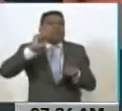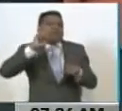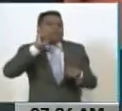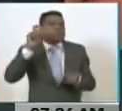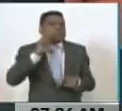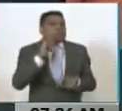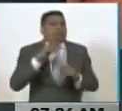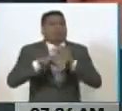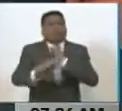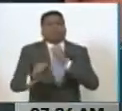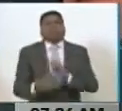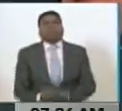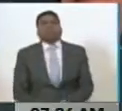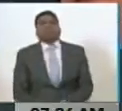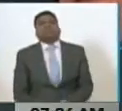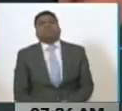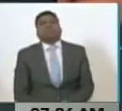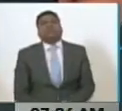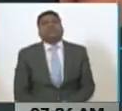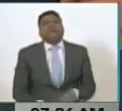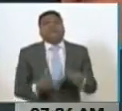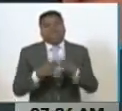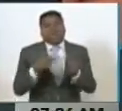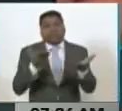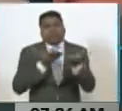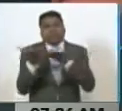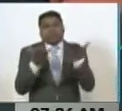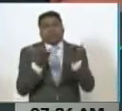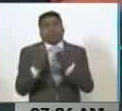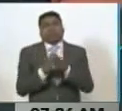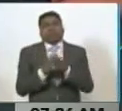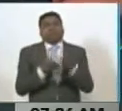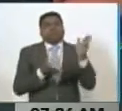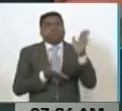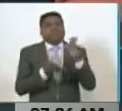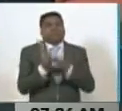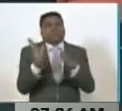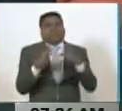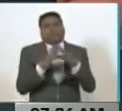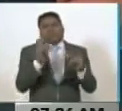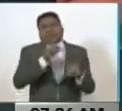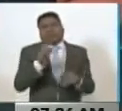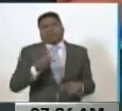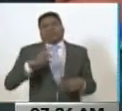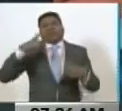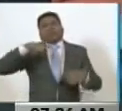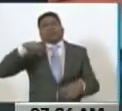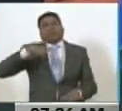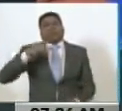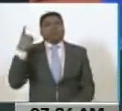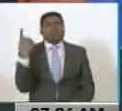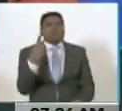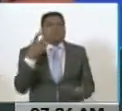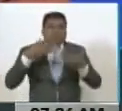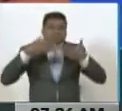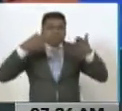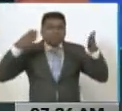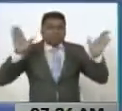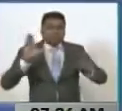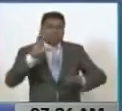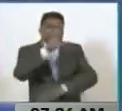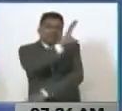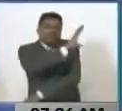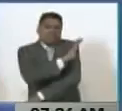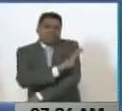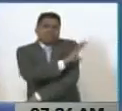las comunidades, buscando que este servicio que presta la Misión Nevado llegue a todos aquellos que lo necesitan. Y no solo es la apertura de clínicas, me igualía,